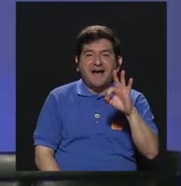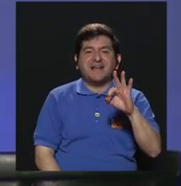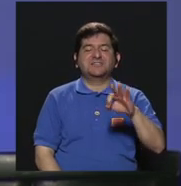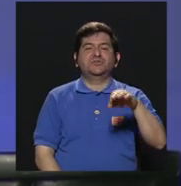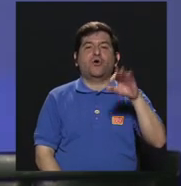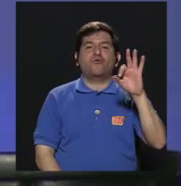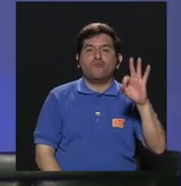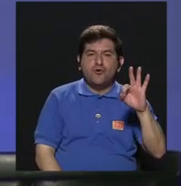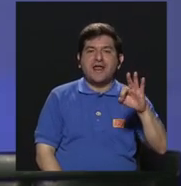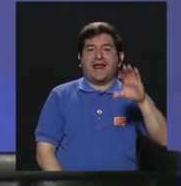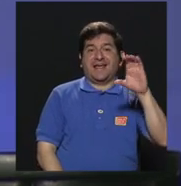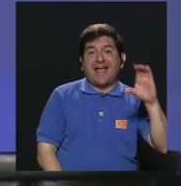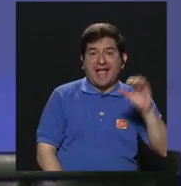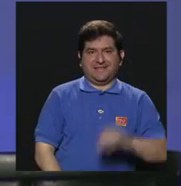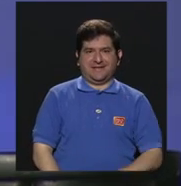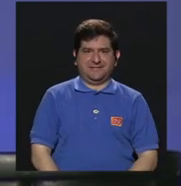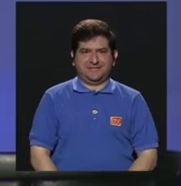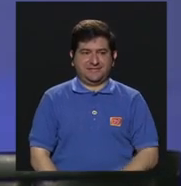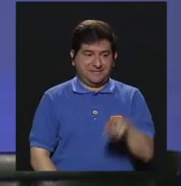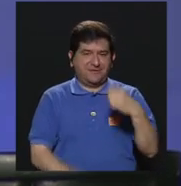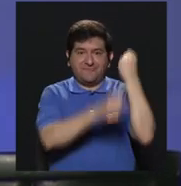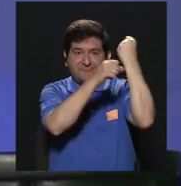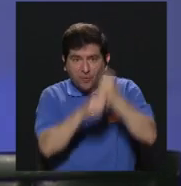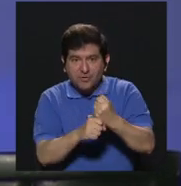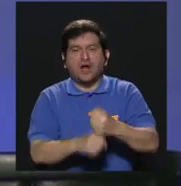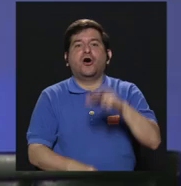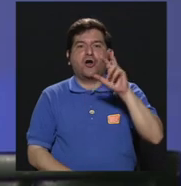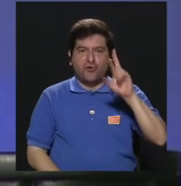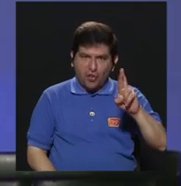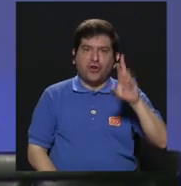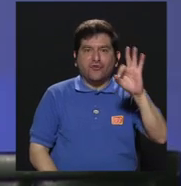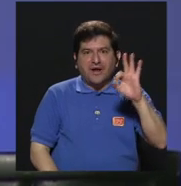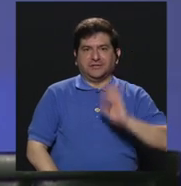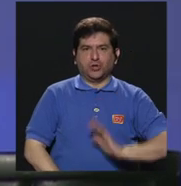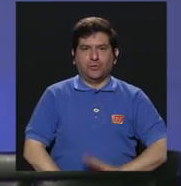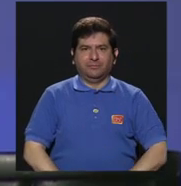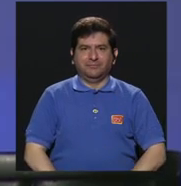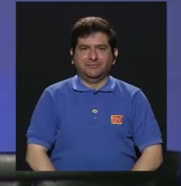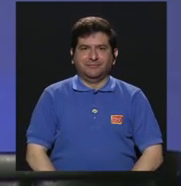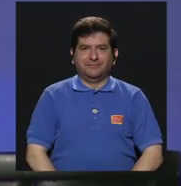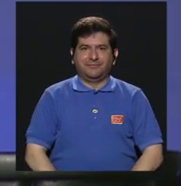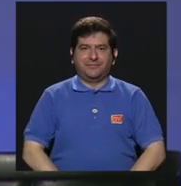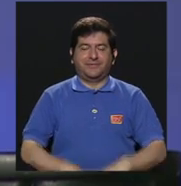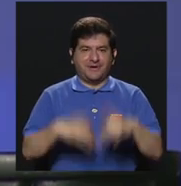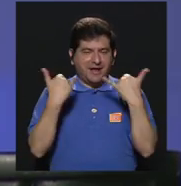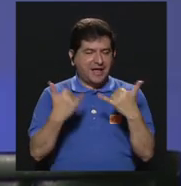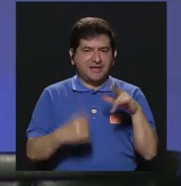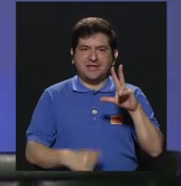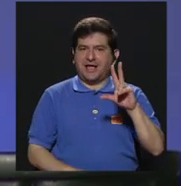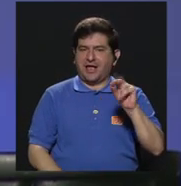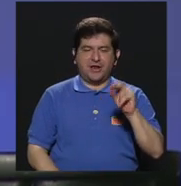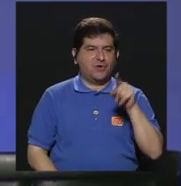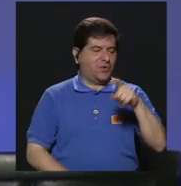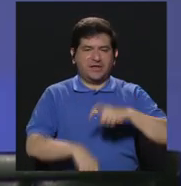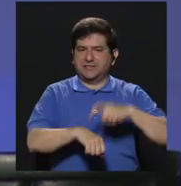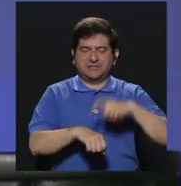y Cañas, y entre cuyos fundadores estaba Rodrigo Facio, que ya no ejercía